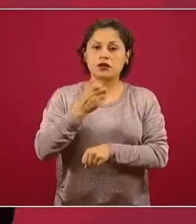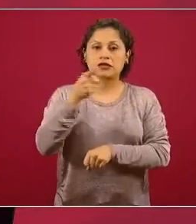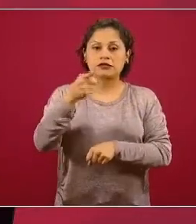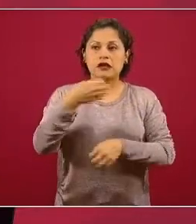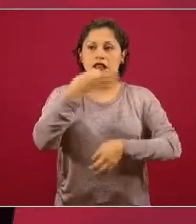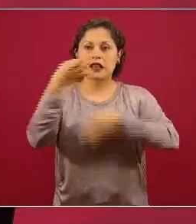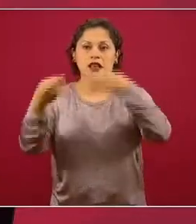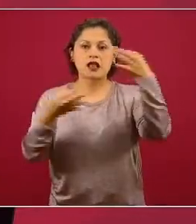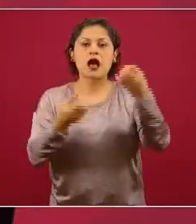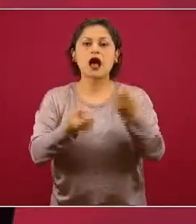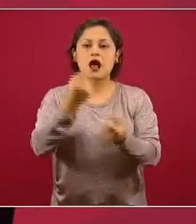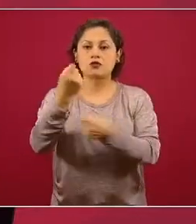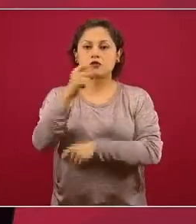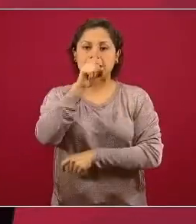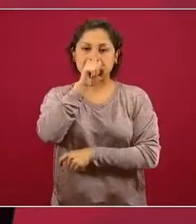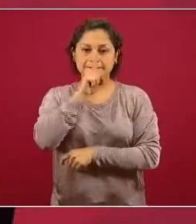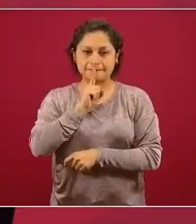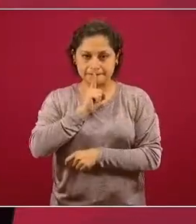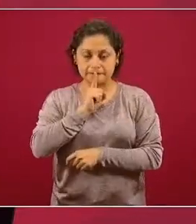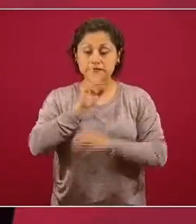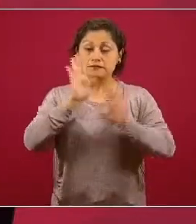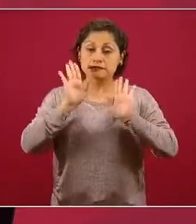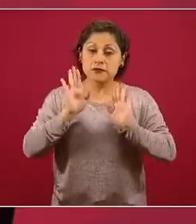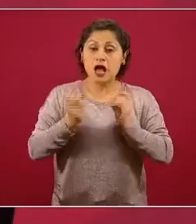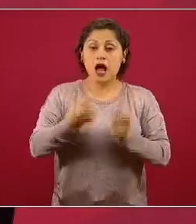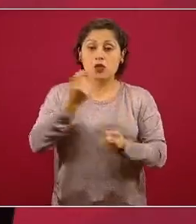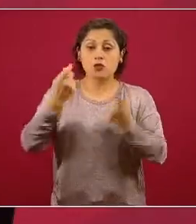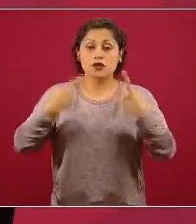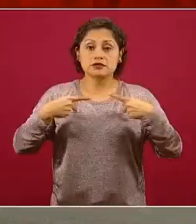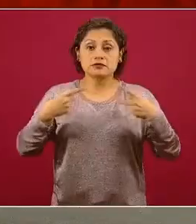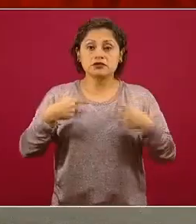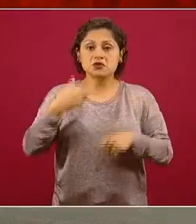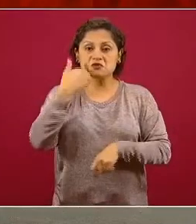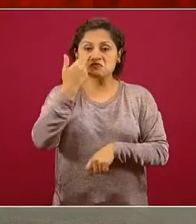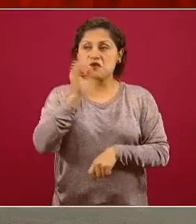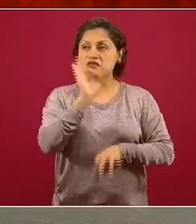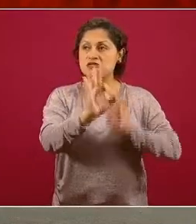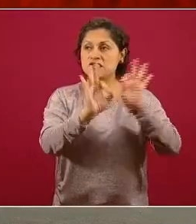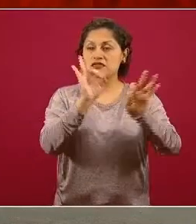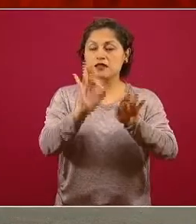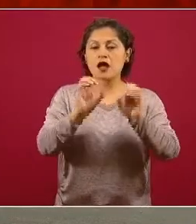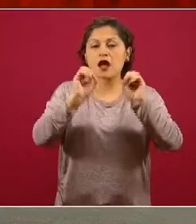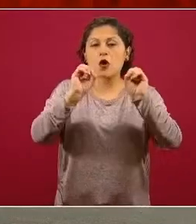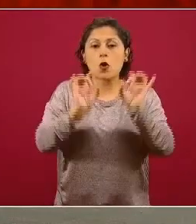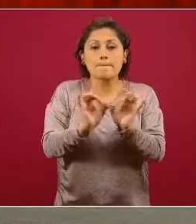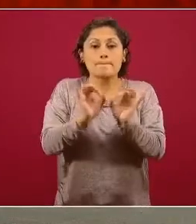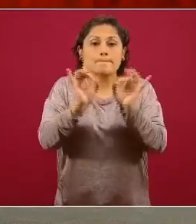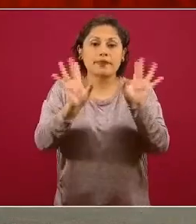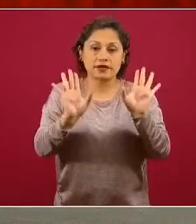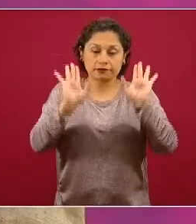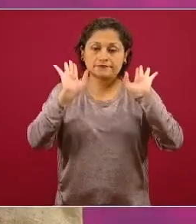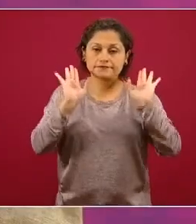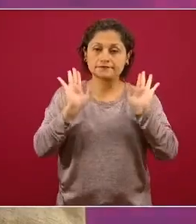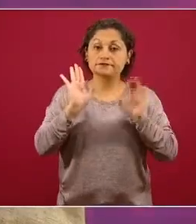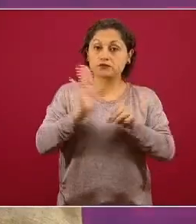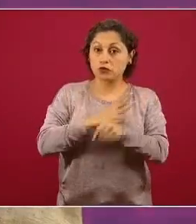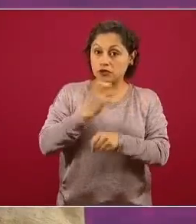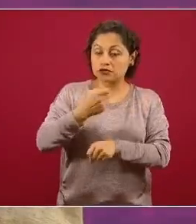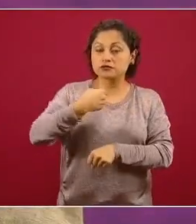mentiras, sean con intención o sin intención de mentir. La epidemia en México se